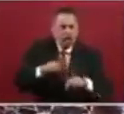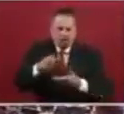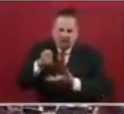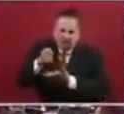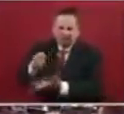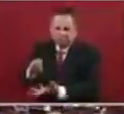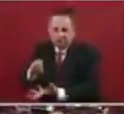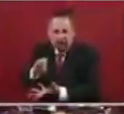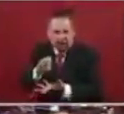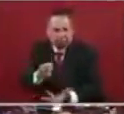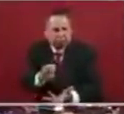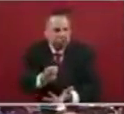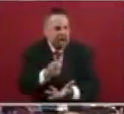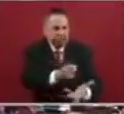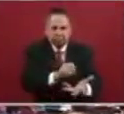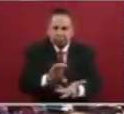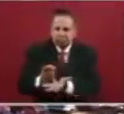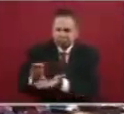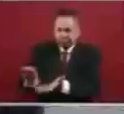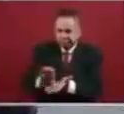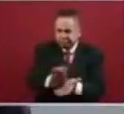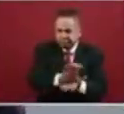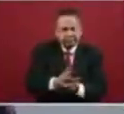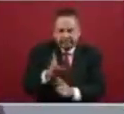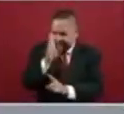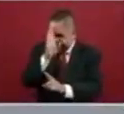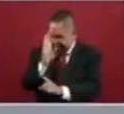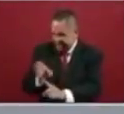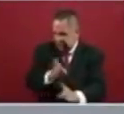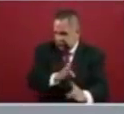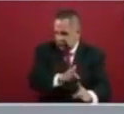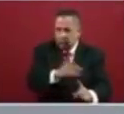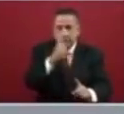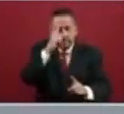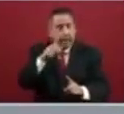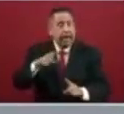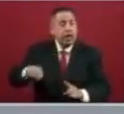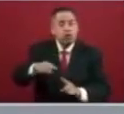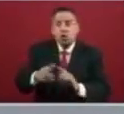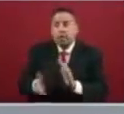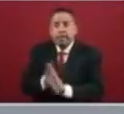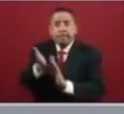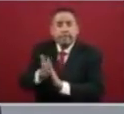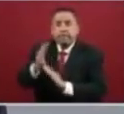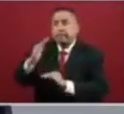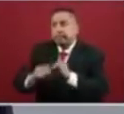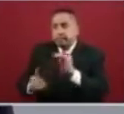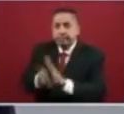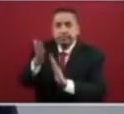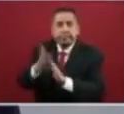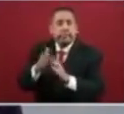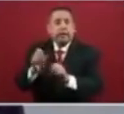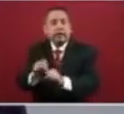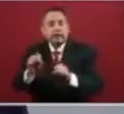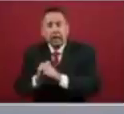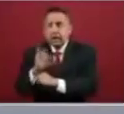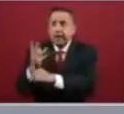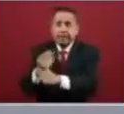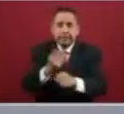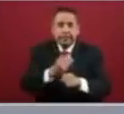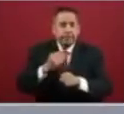presupuesto indispensable para la construcción, la reparación de aulas y